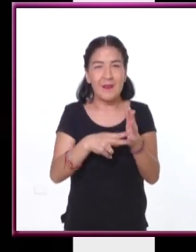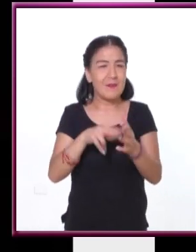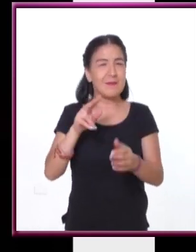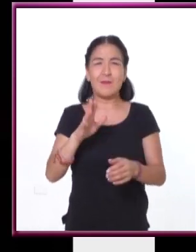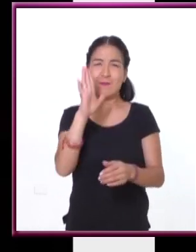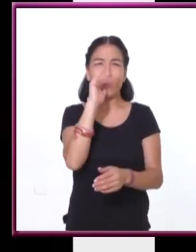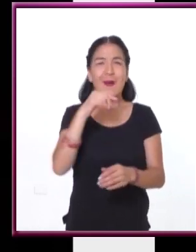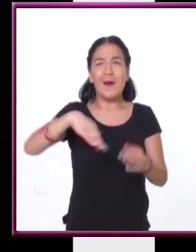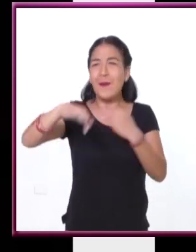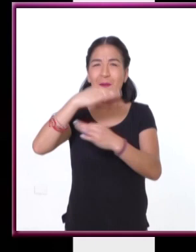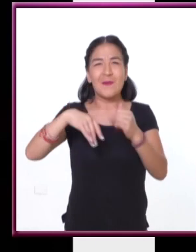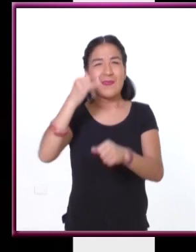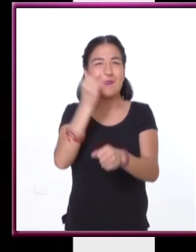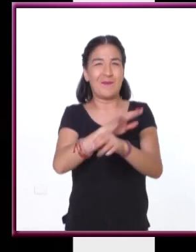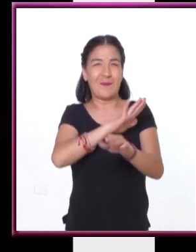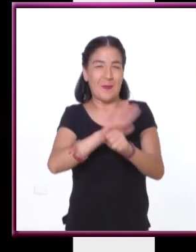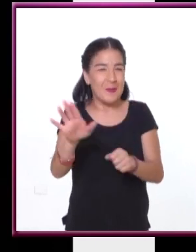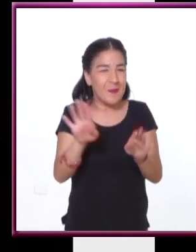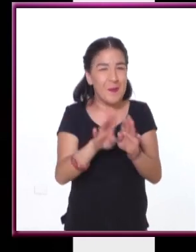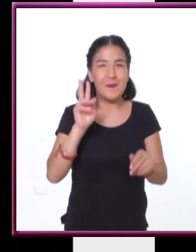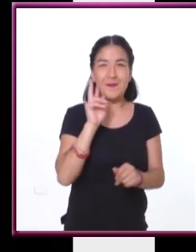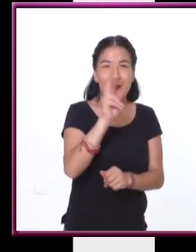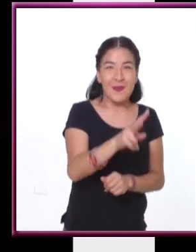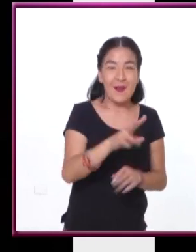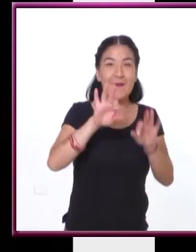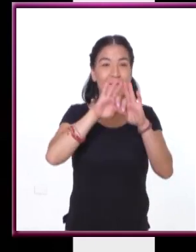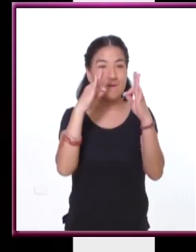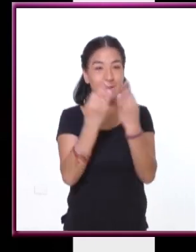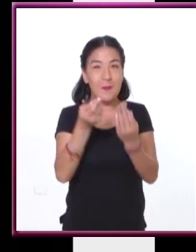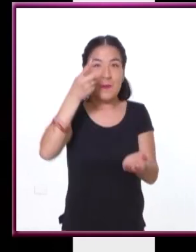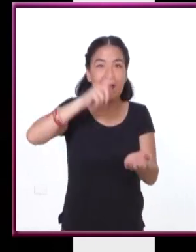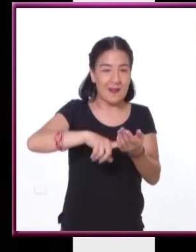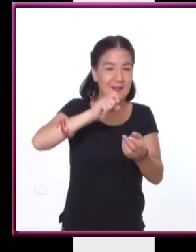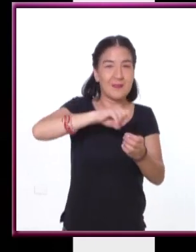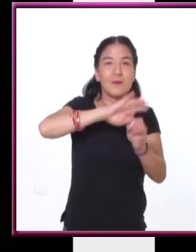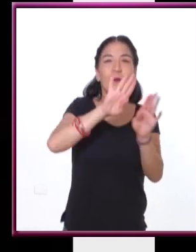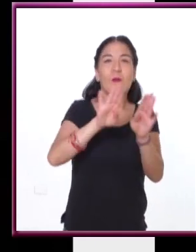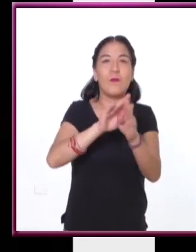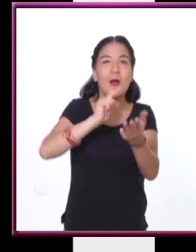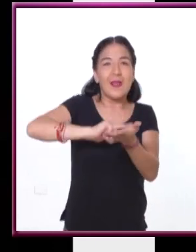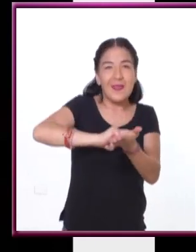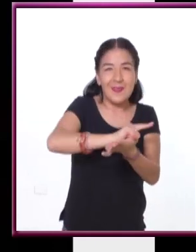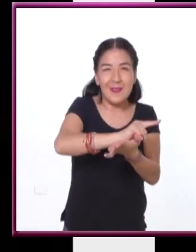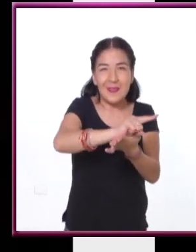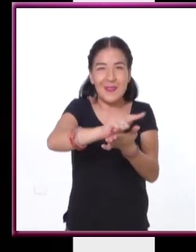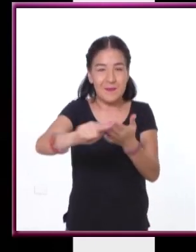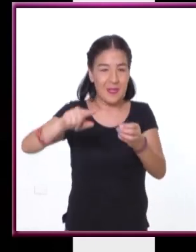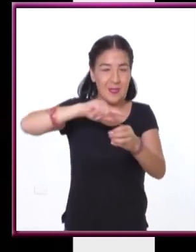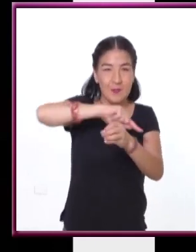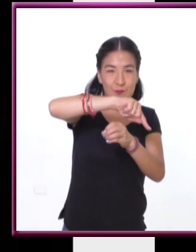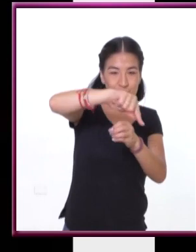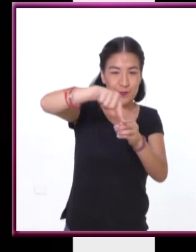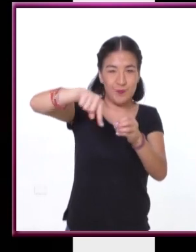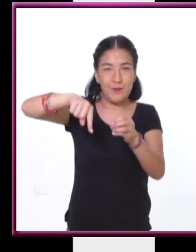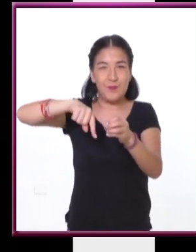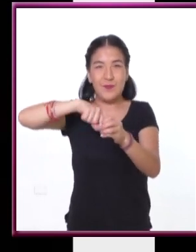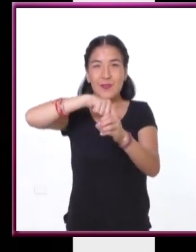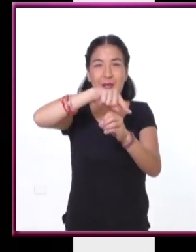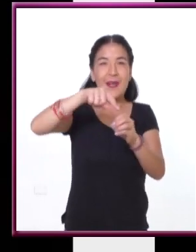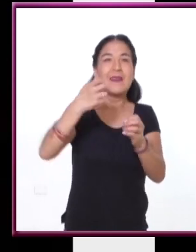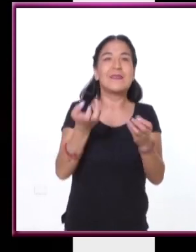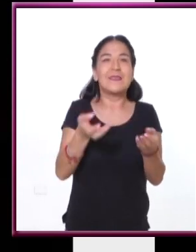llegar a ver, porque cuando se forman los planetas van a limpiar alrededor, conforme se van moviendo,